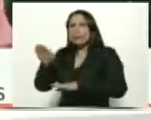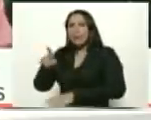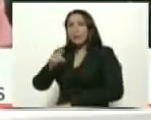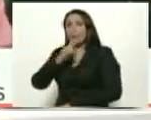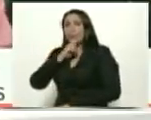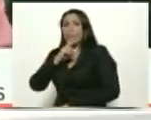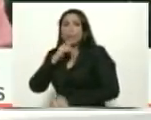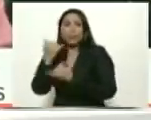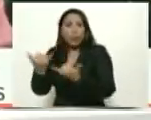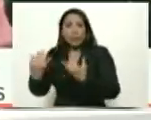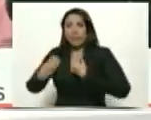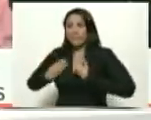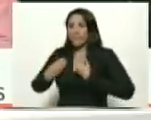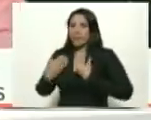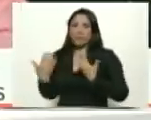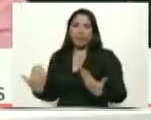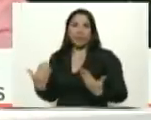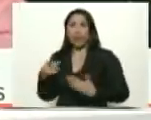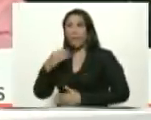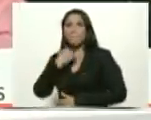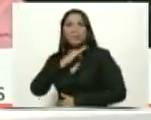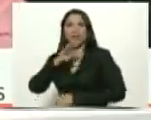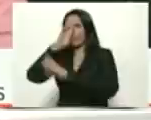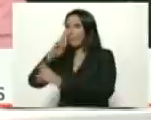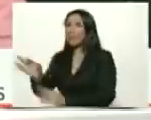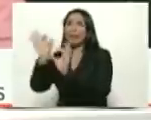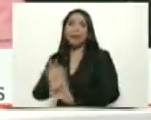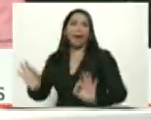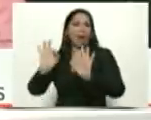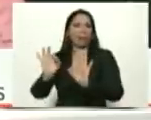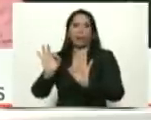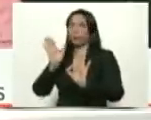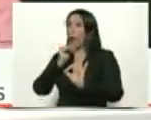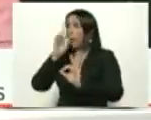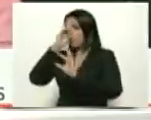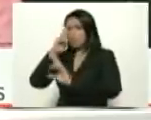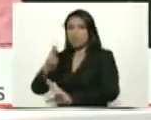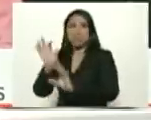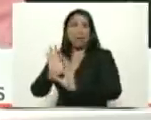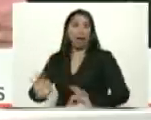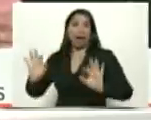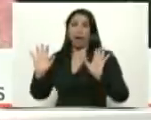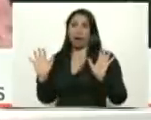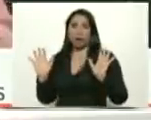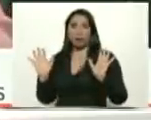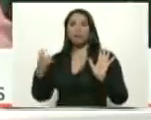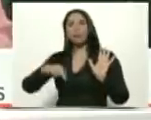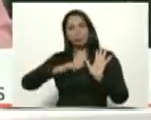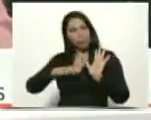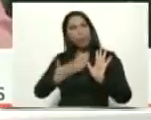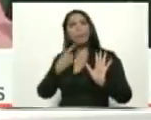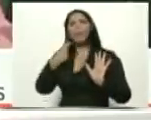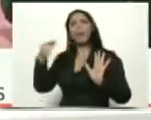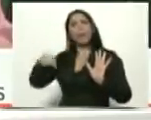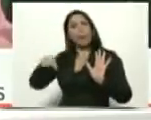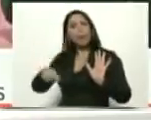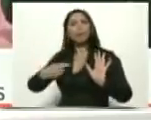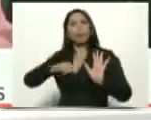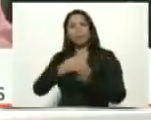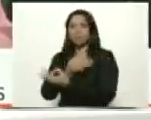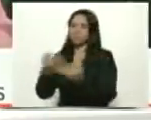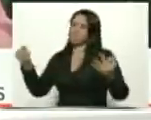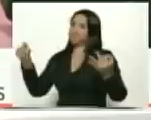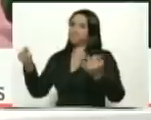pandemia, la pandemia no respeta nada, no respeta a nadie. Nosotros podemos decir hoy hemos sido